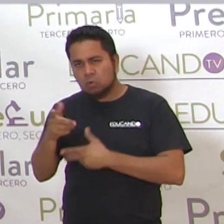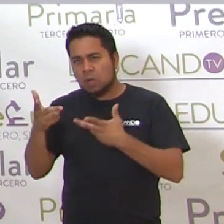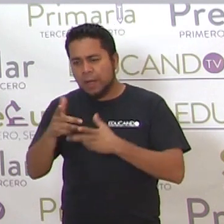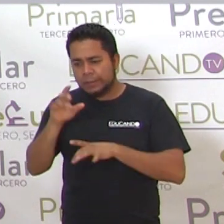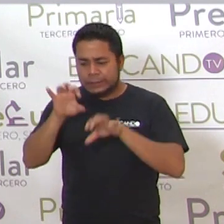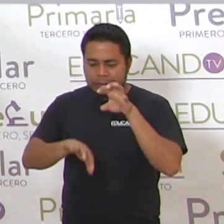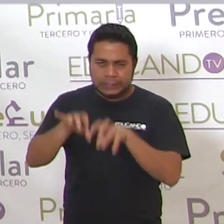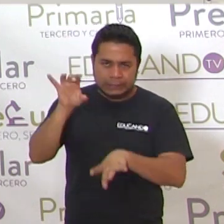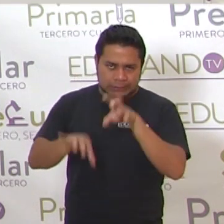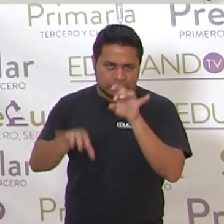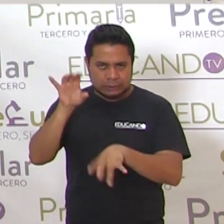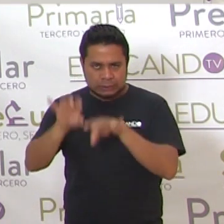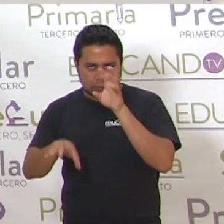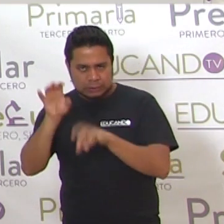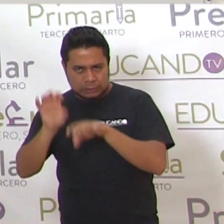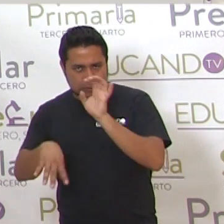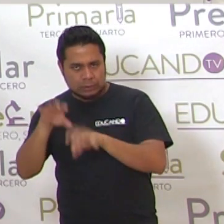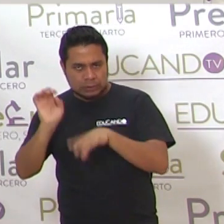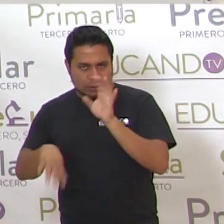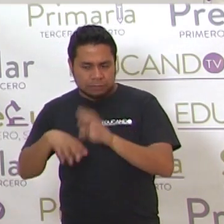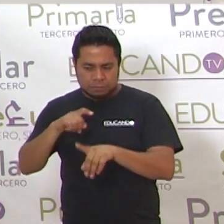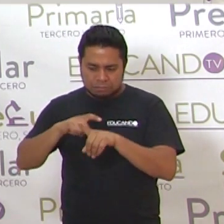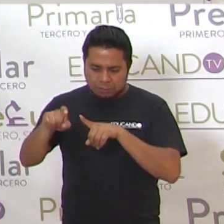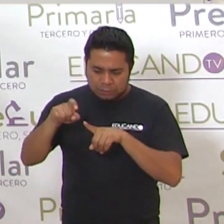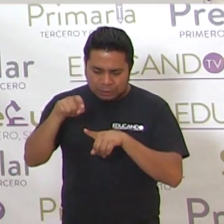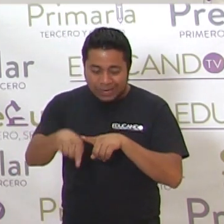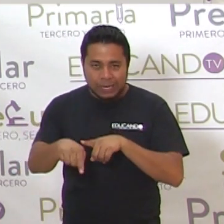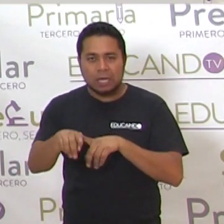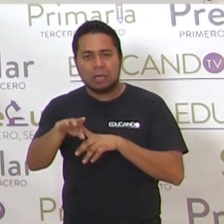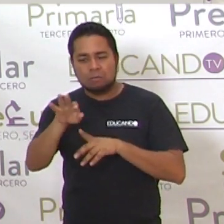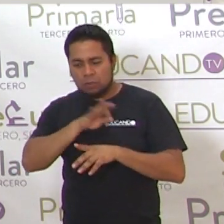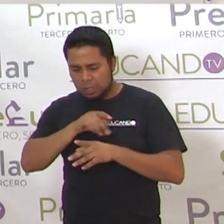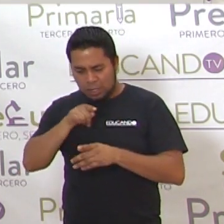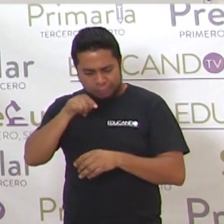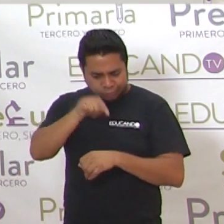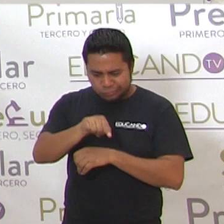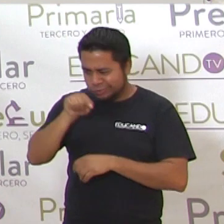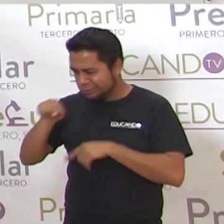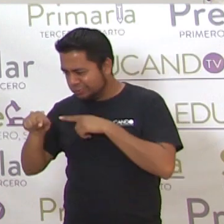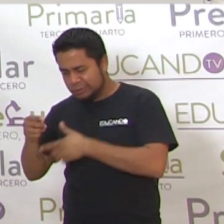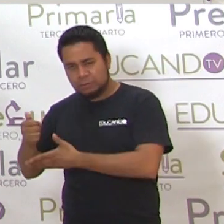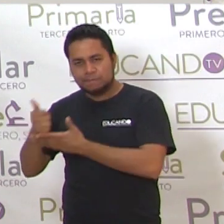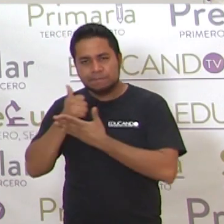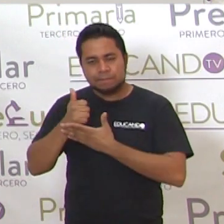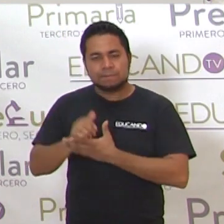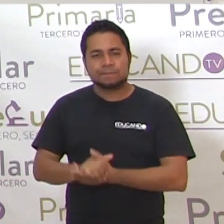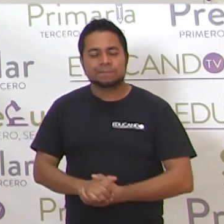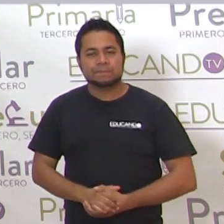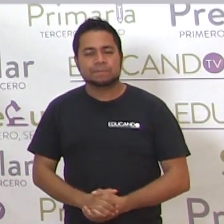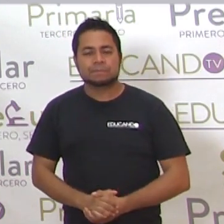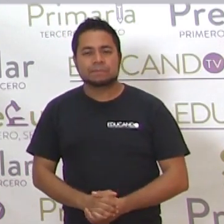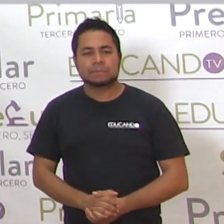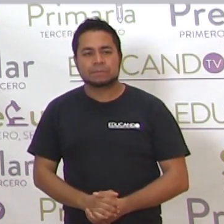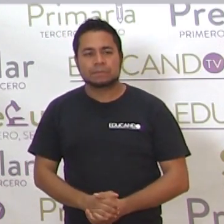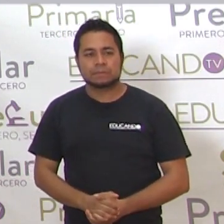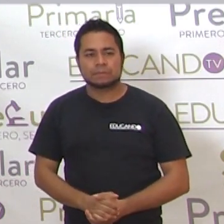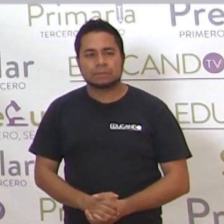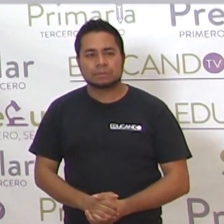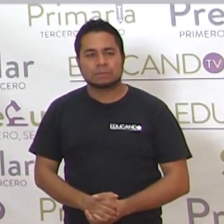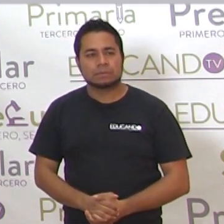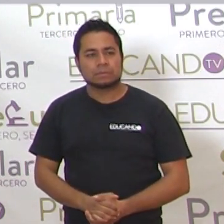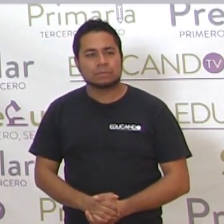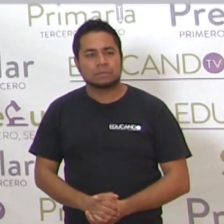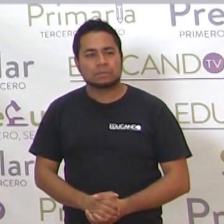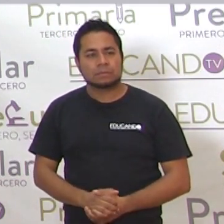poder escribir nuestro mensaje tenemos el primero en donde va a tener una pequeña